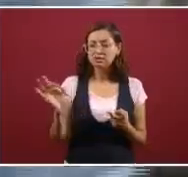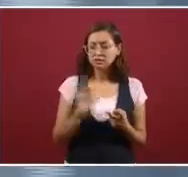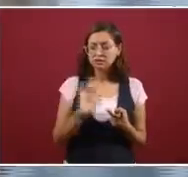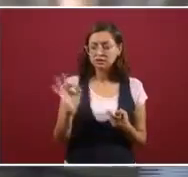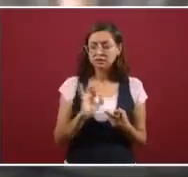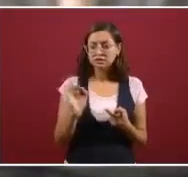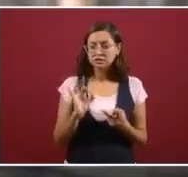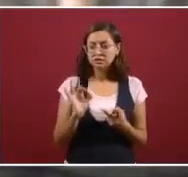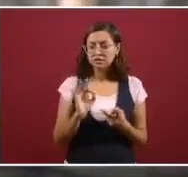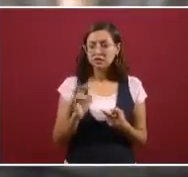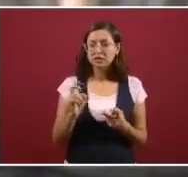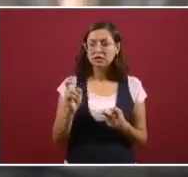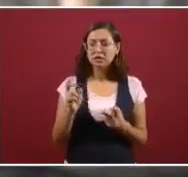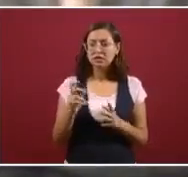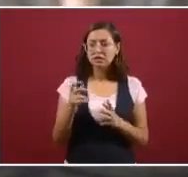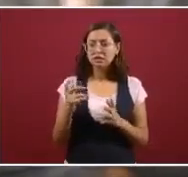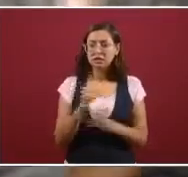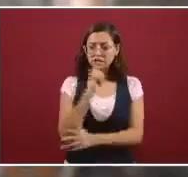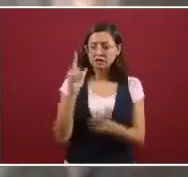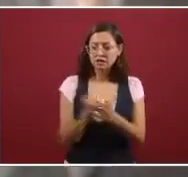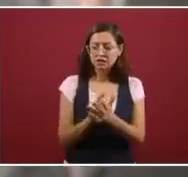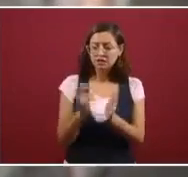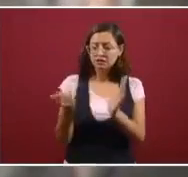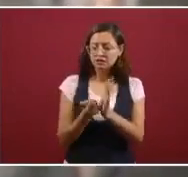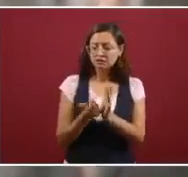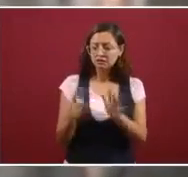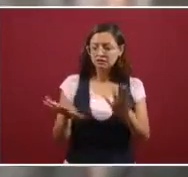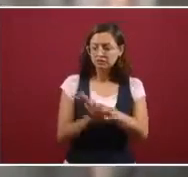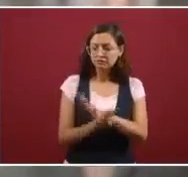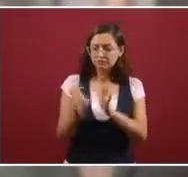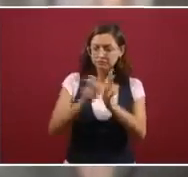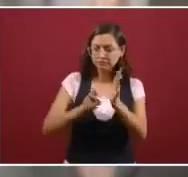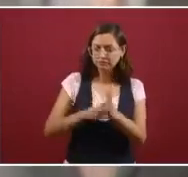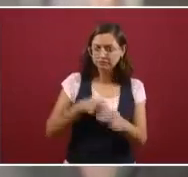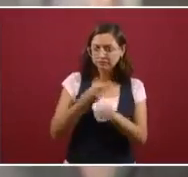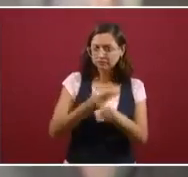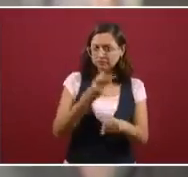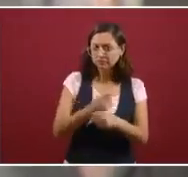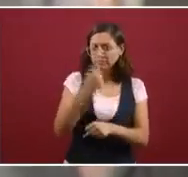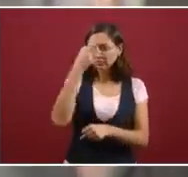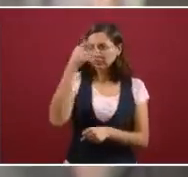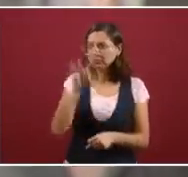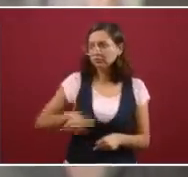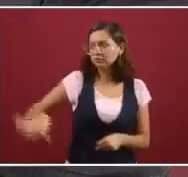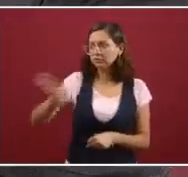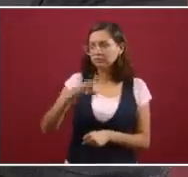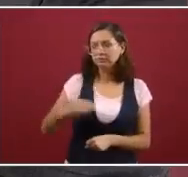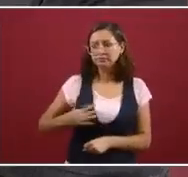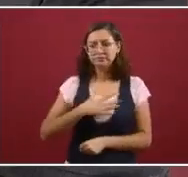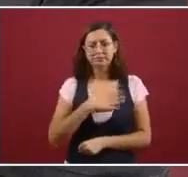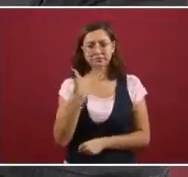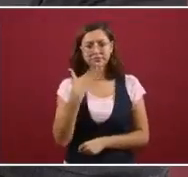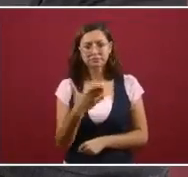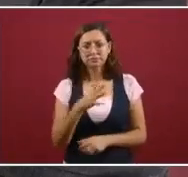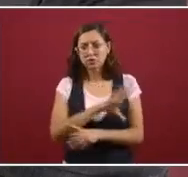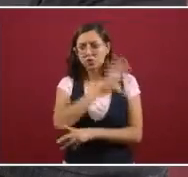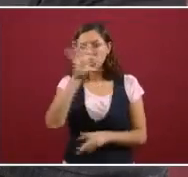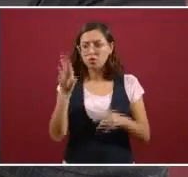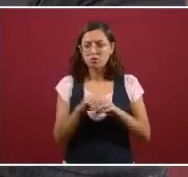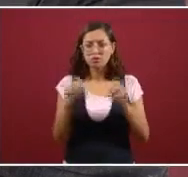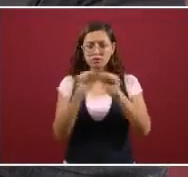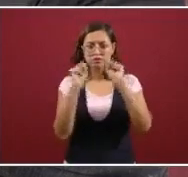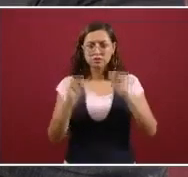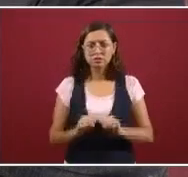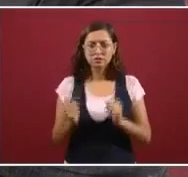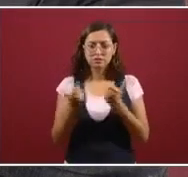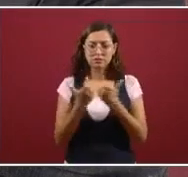una reforma financiera para consolidar este estado de bienestar que usted está comentando, una reforma integral, general, a todo el sistema